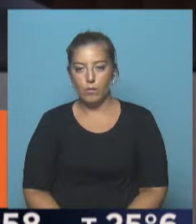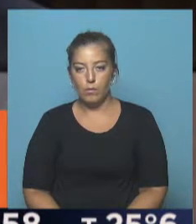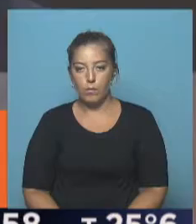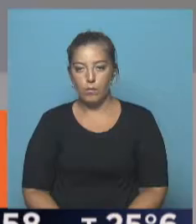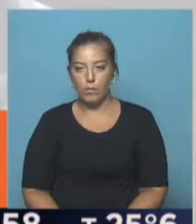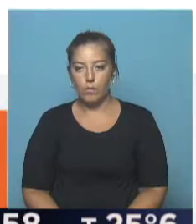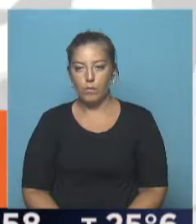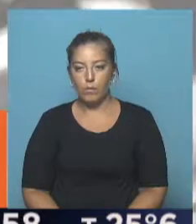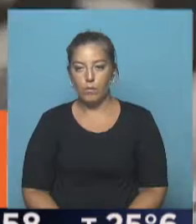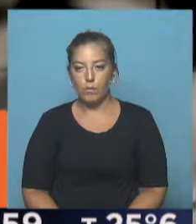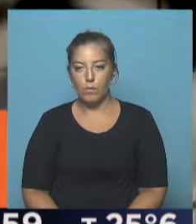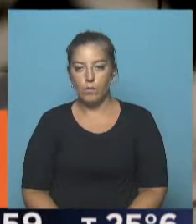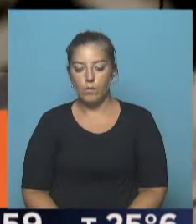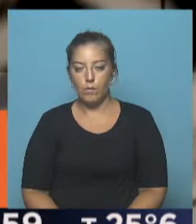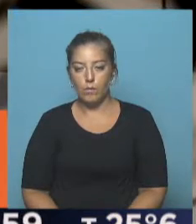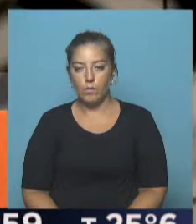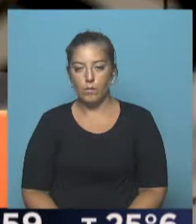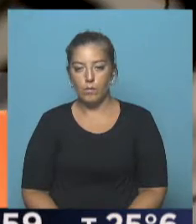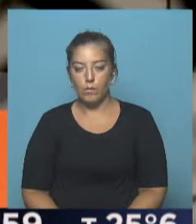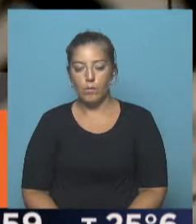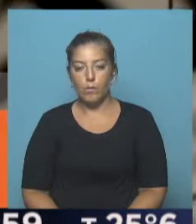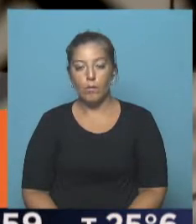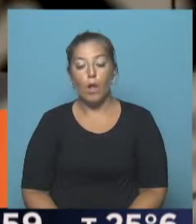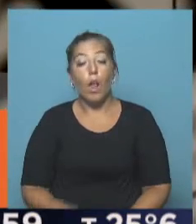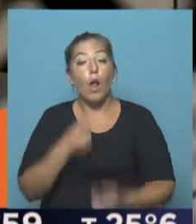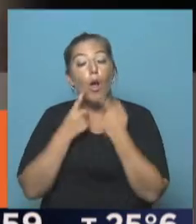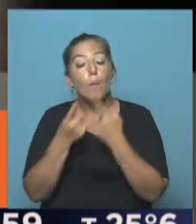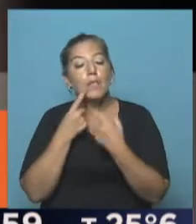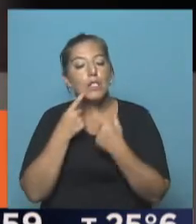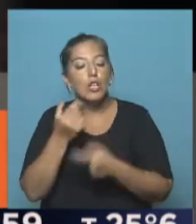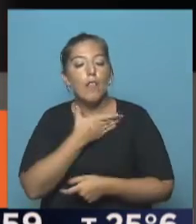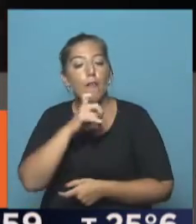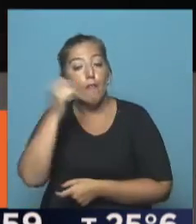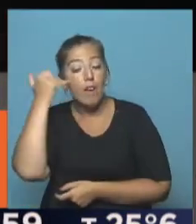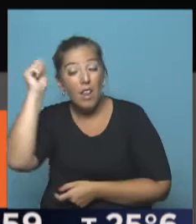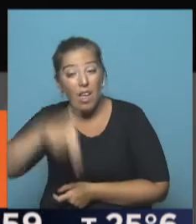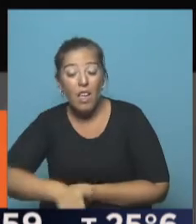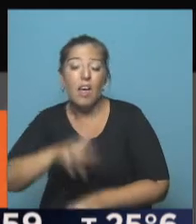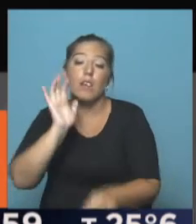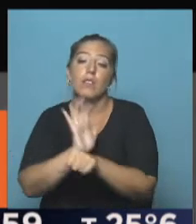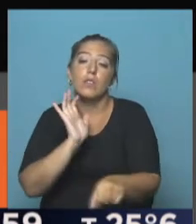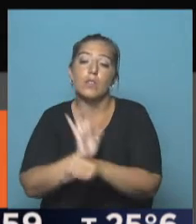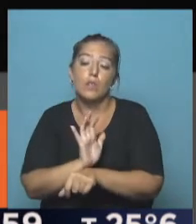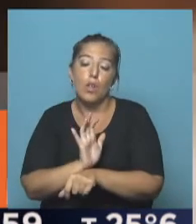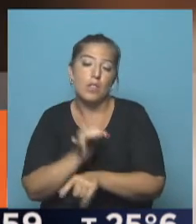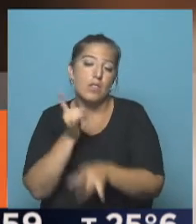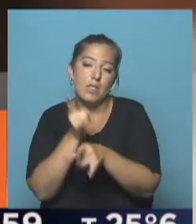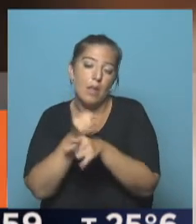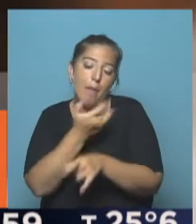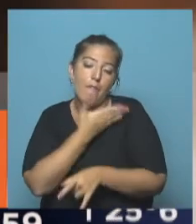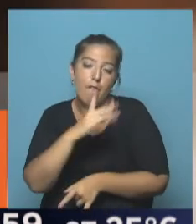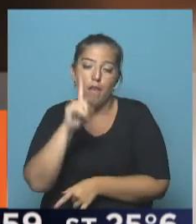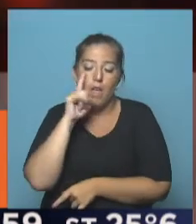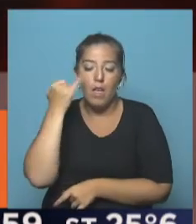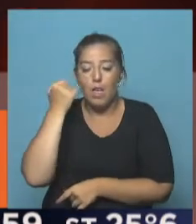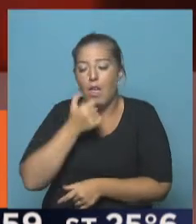first month on the job. Las escuchas que comprometen a Flynn son parte de las intercepciones que rutinariamente realiza el FBI y